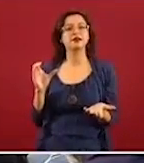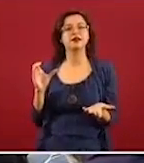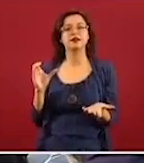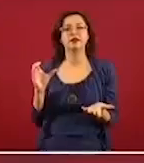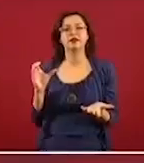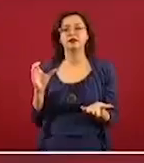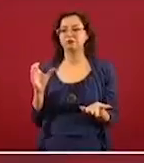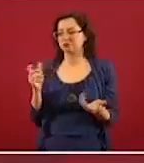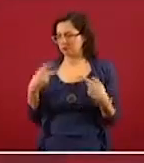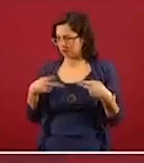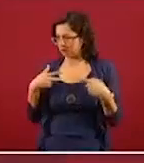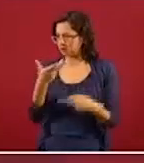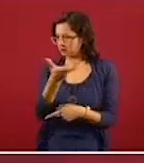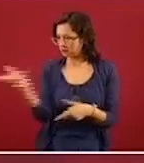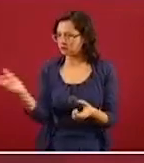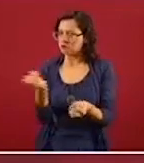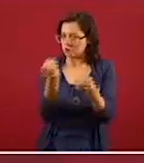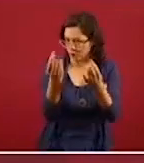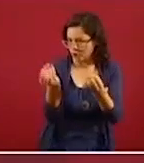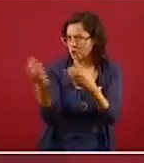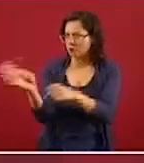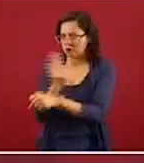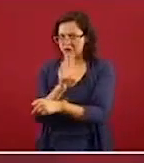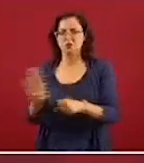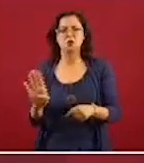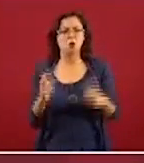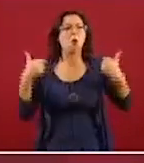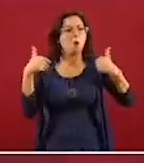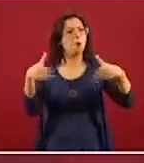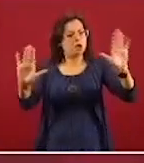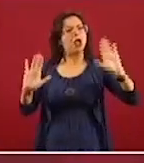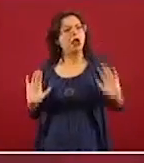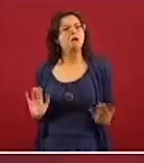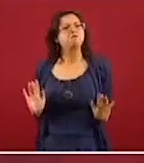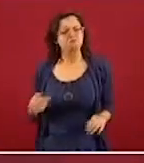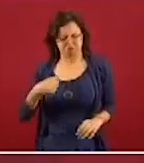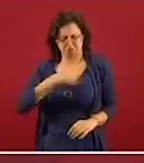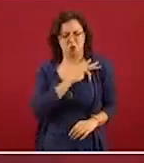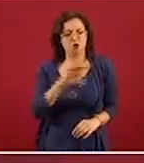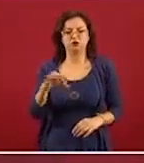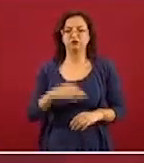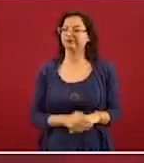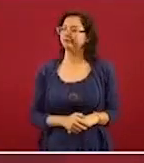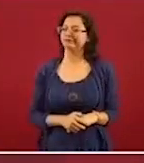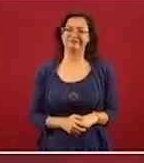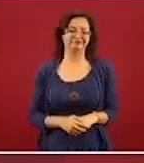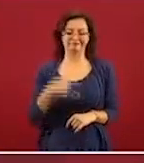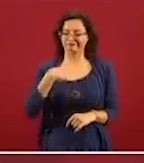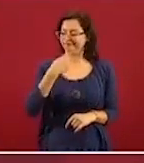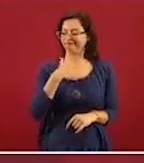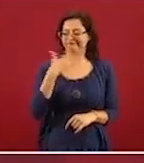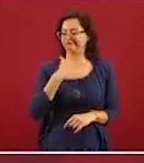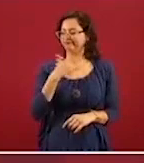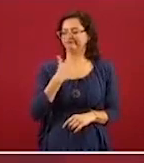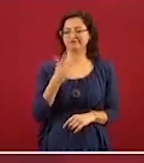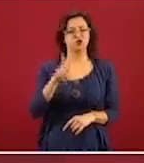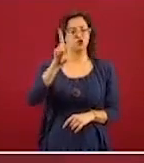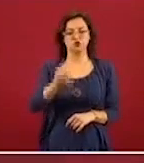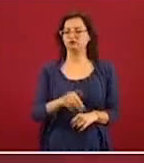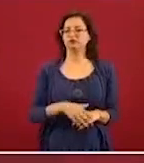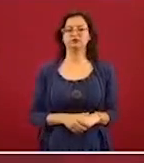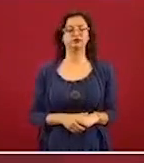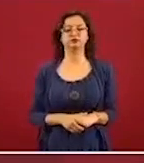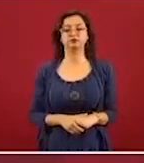acciones en beneficio de la población, ¿no? Se pudo haber hecho eso, y dijimos no. Por eso le pedimos también a